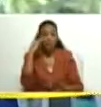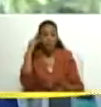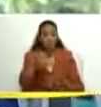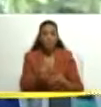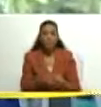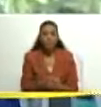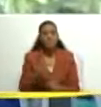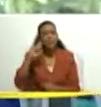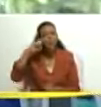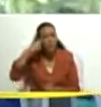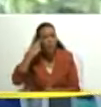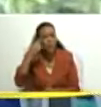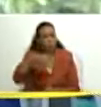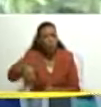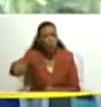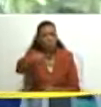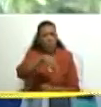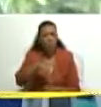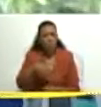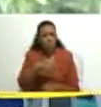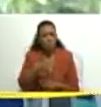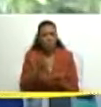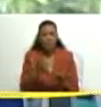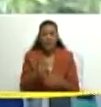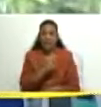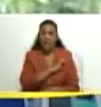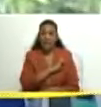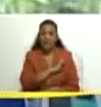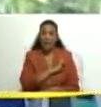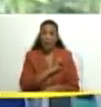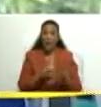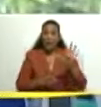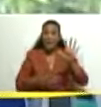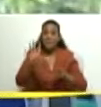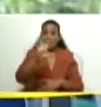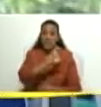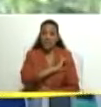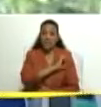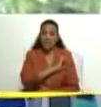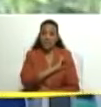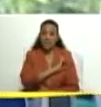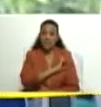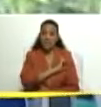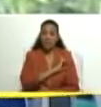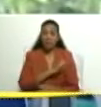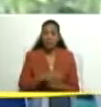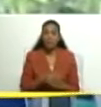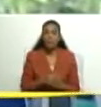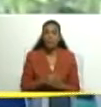Ustedes recuerdan que en enero, 15 de enero